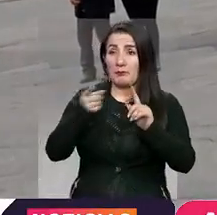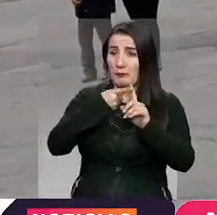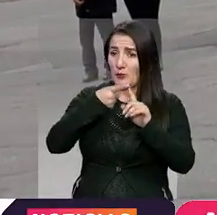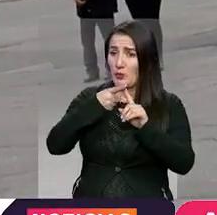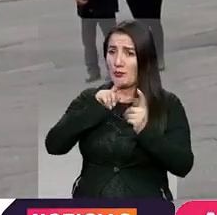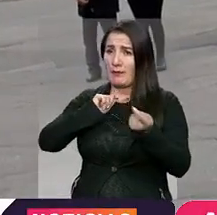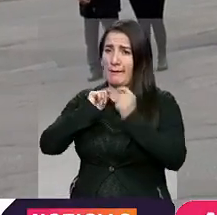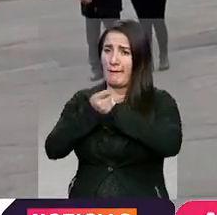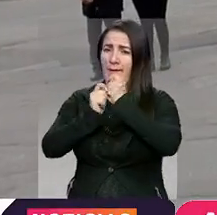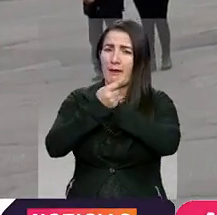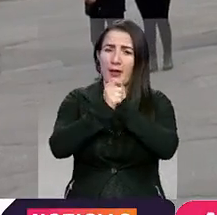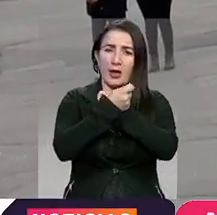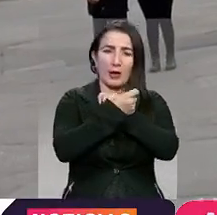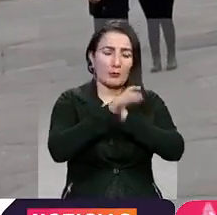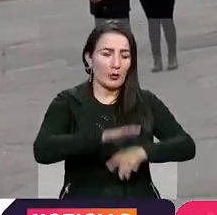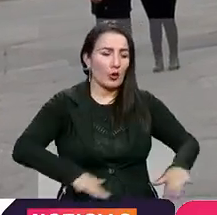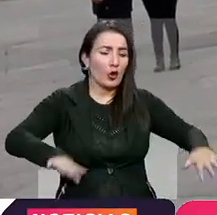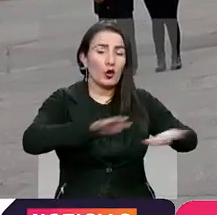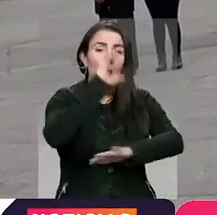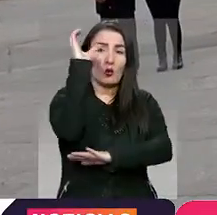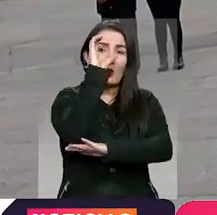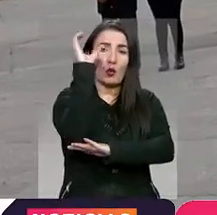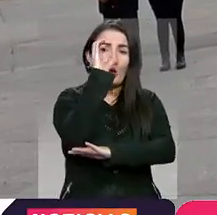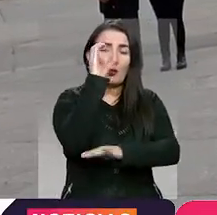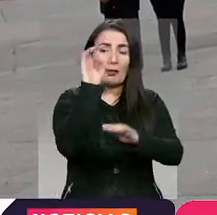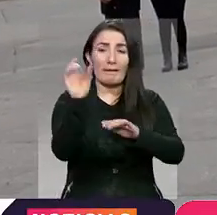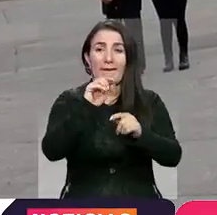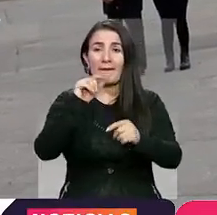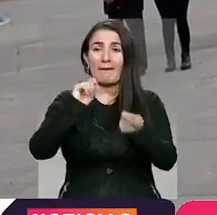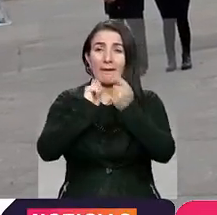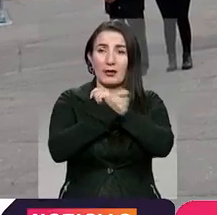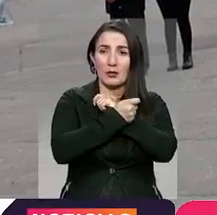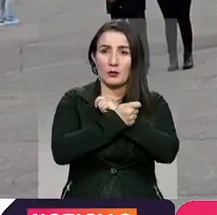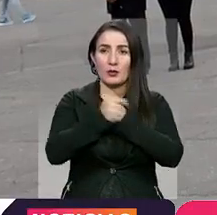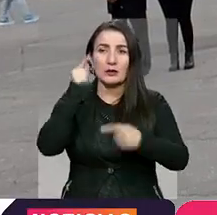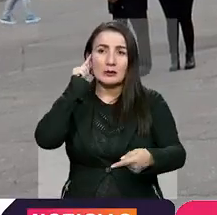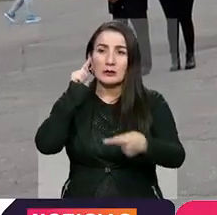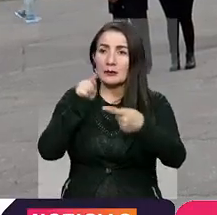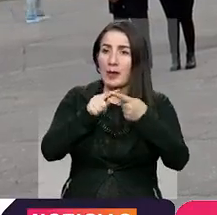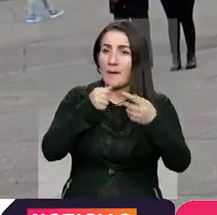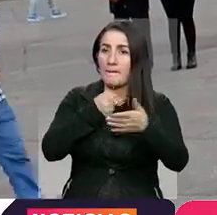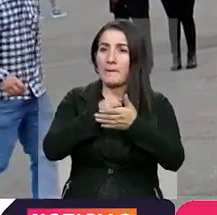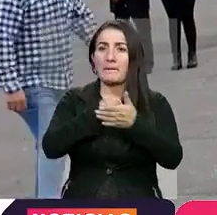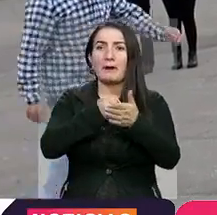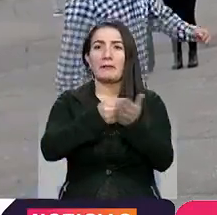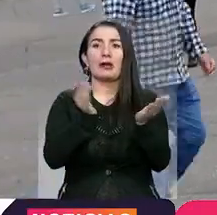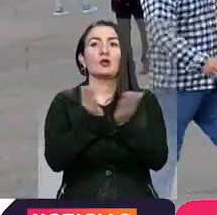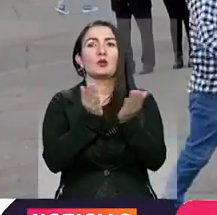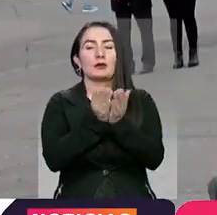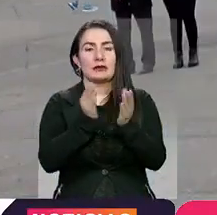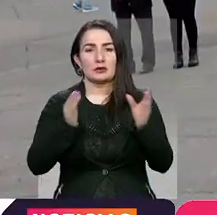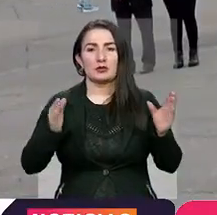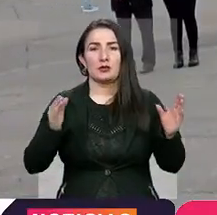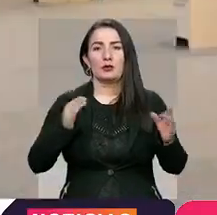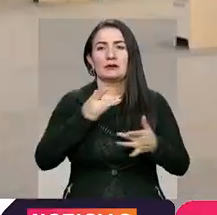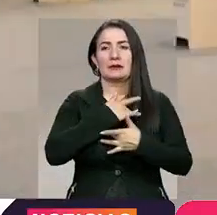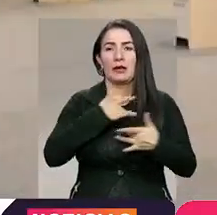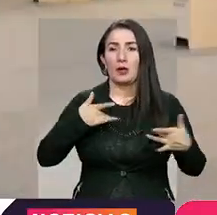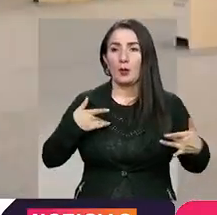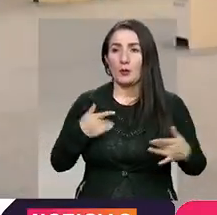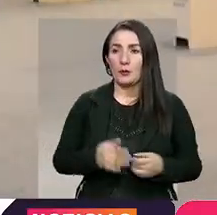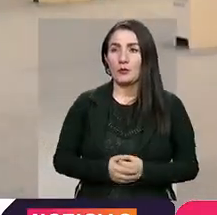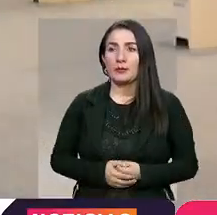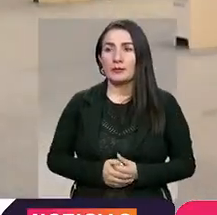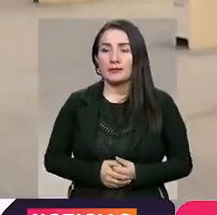un cambio que es lo que necesita en este momento el país, y enfatizar mucho en la parte de la educación y la salud.